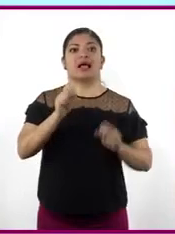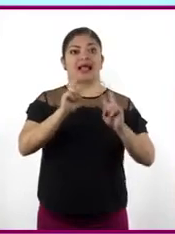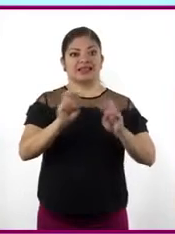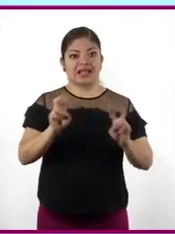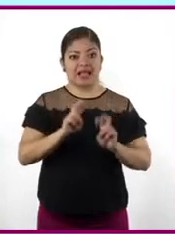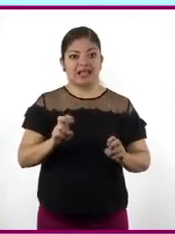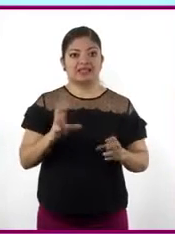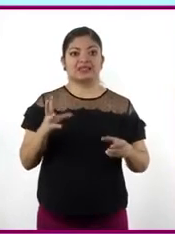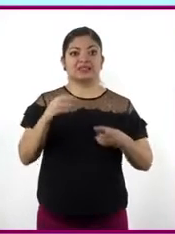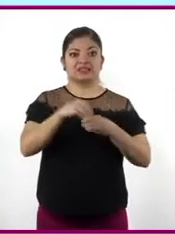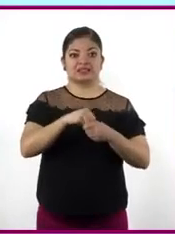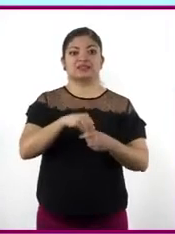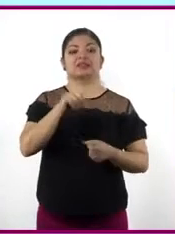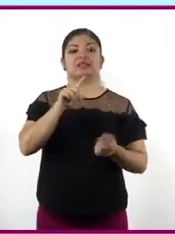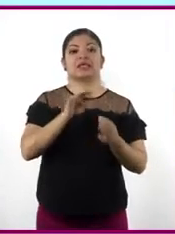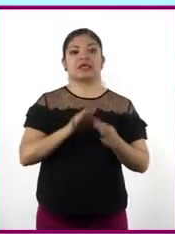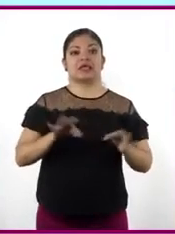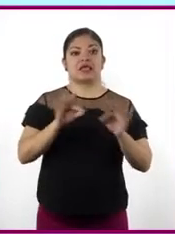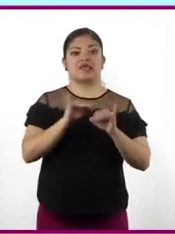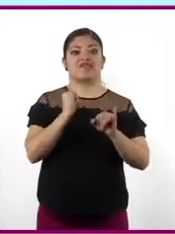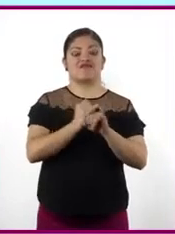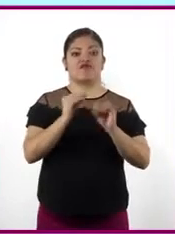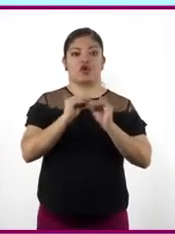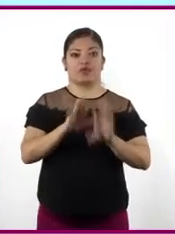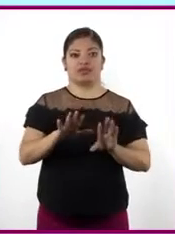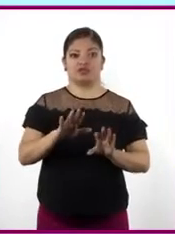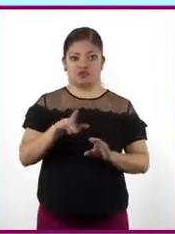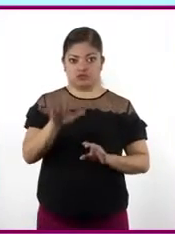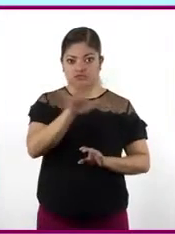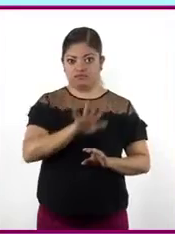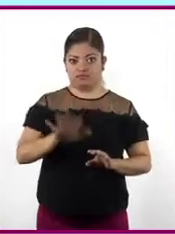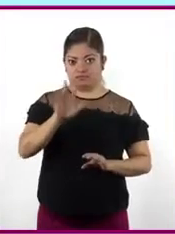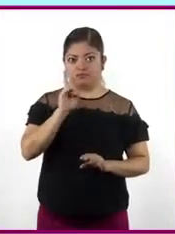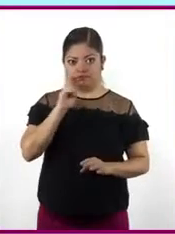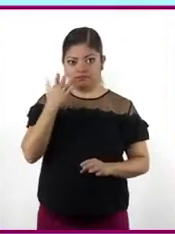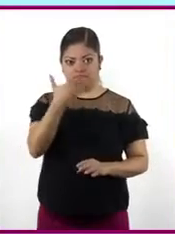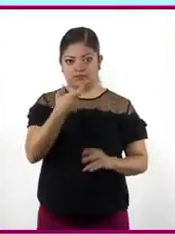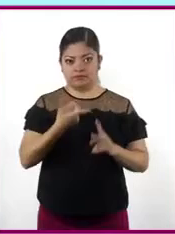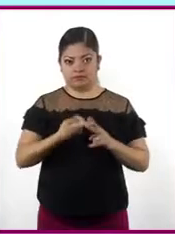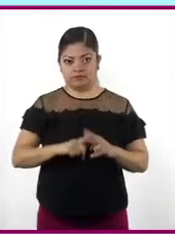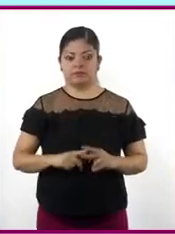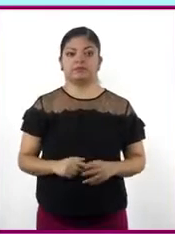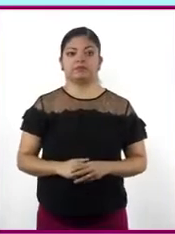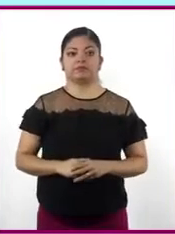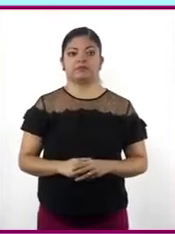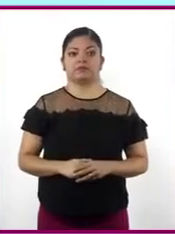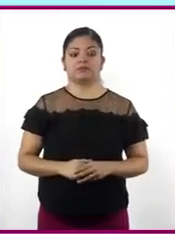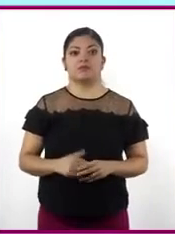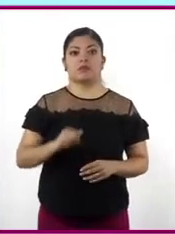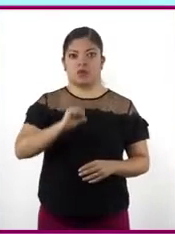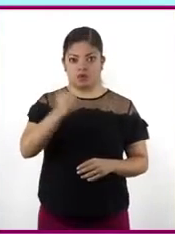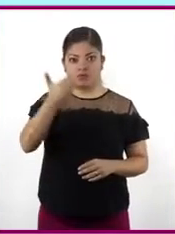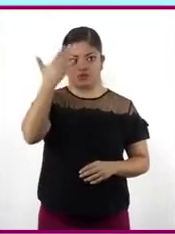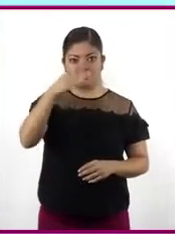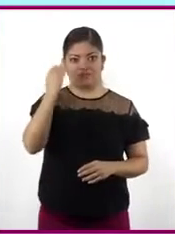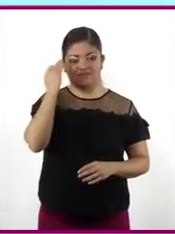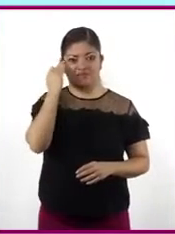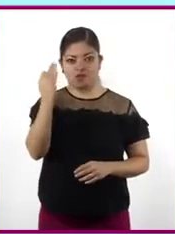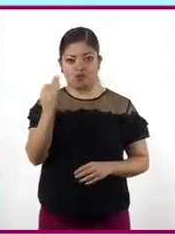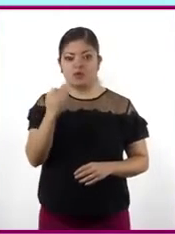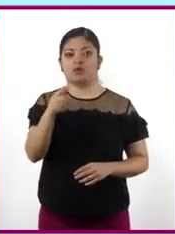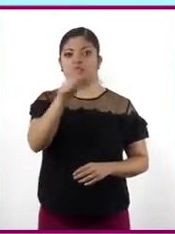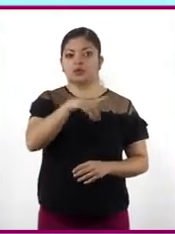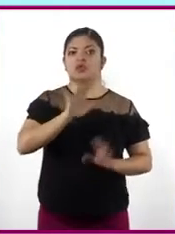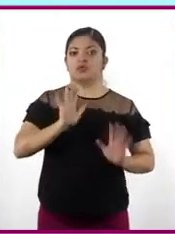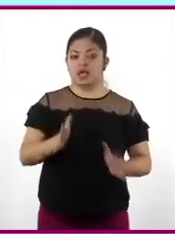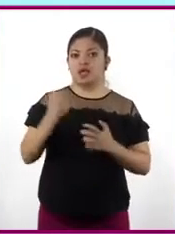e integración de información geográfica. Comencemos. En otros momentos, ustedes han explorado algunos de